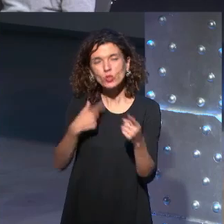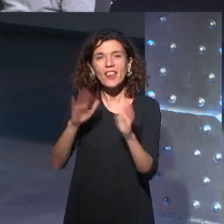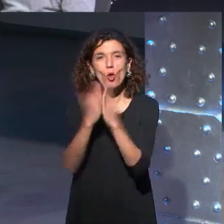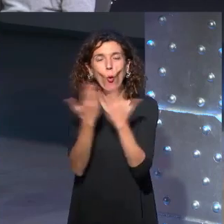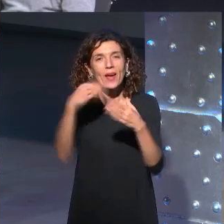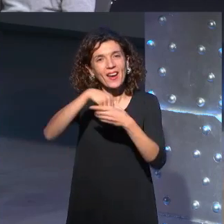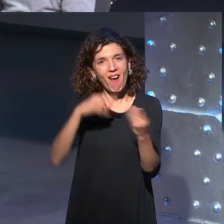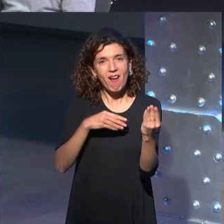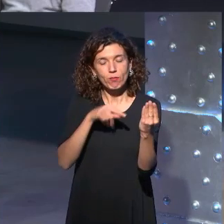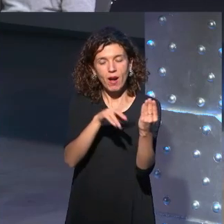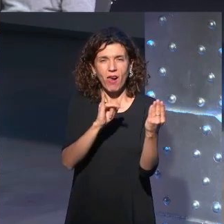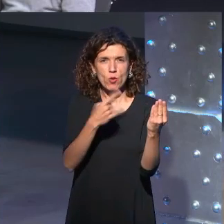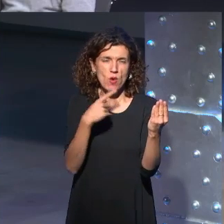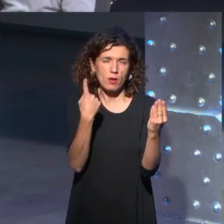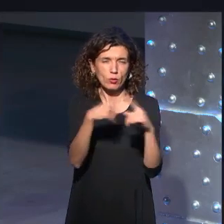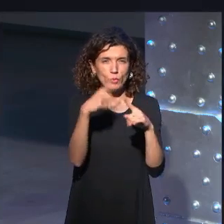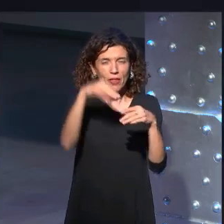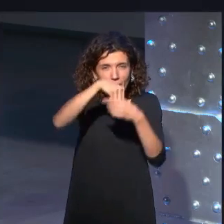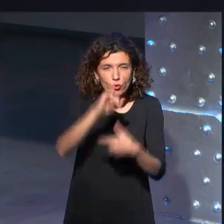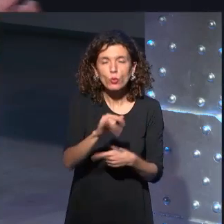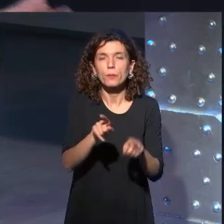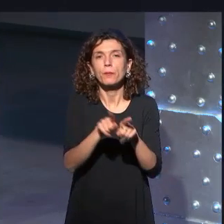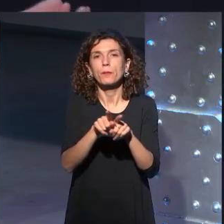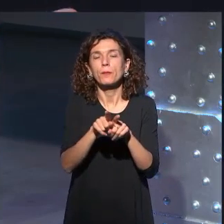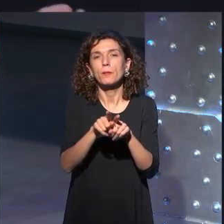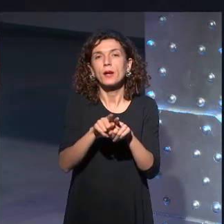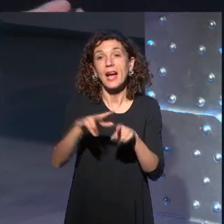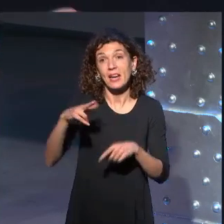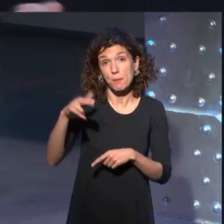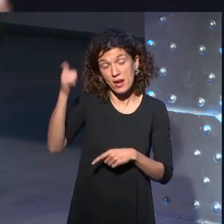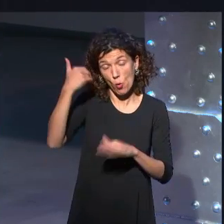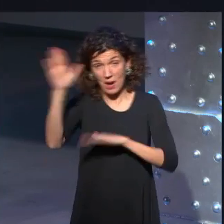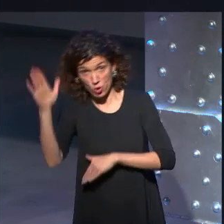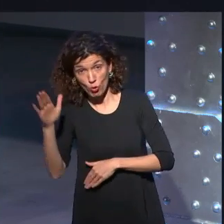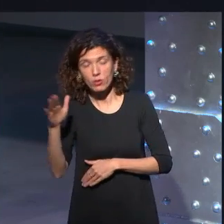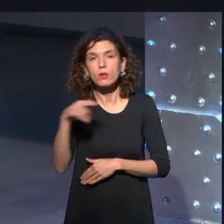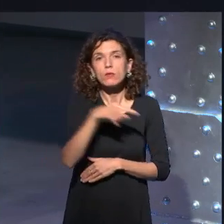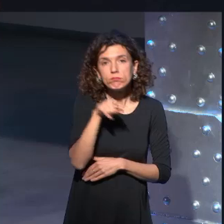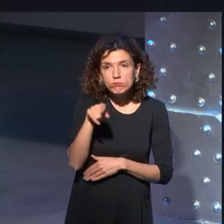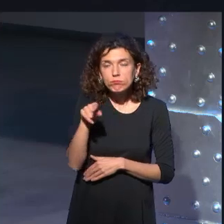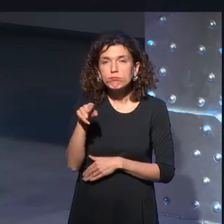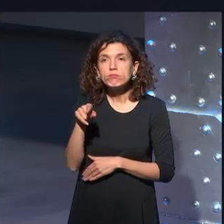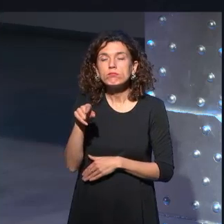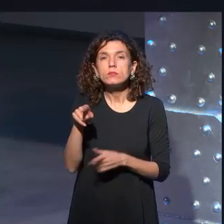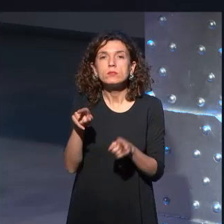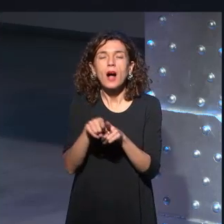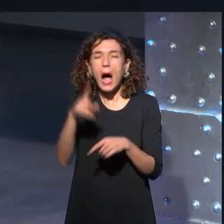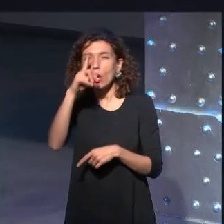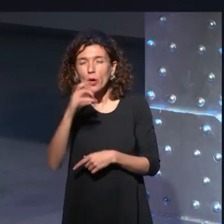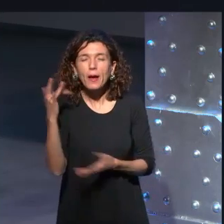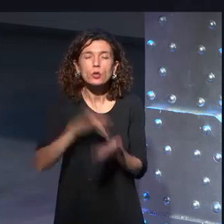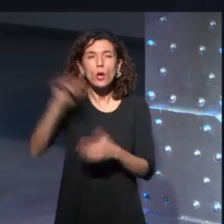novela que, por ejemplo, Carlos, el hermano mayor de Juan Guillermo, es como... ¿Os acordáis